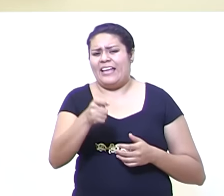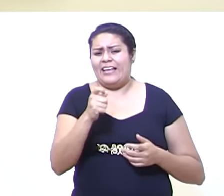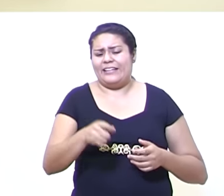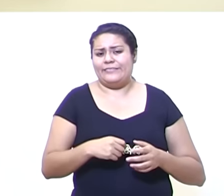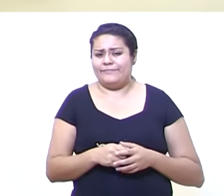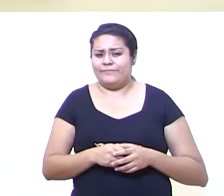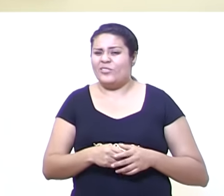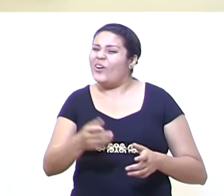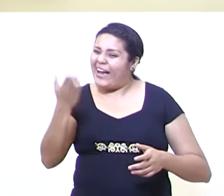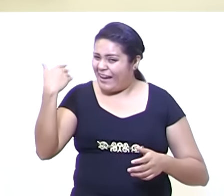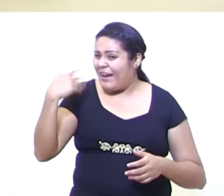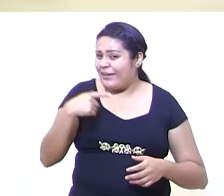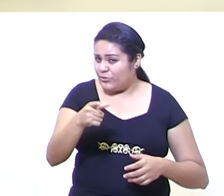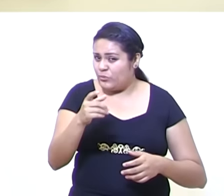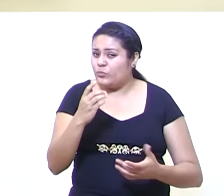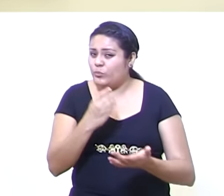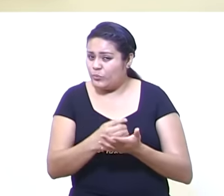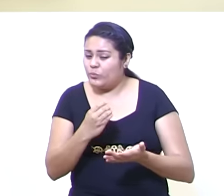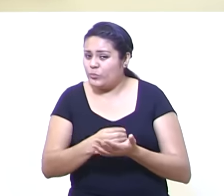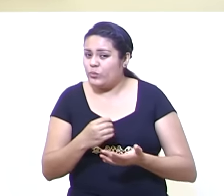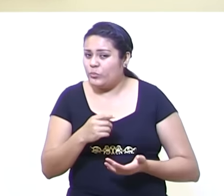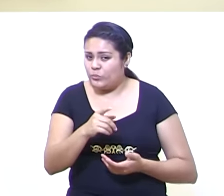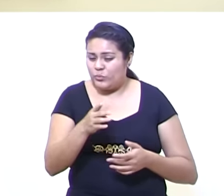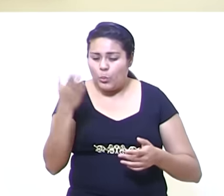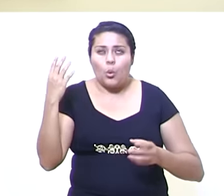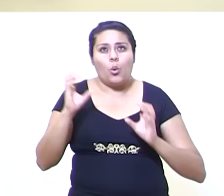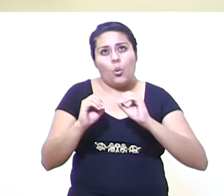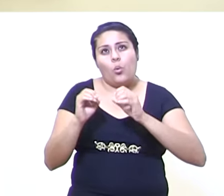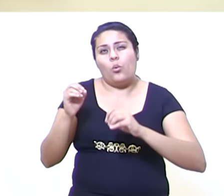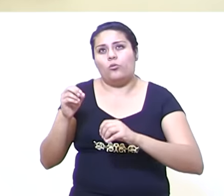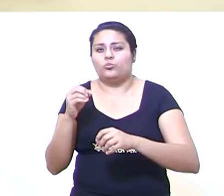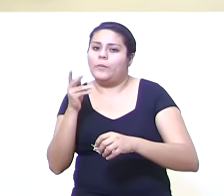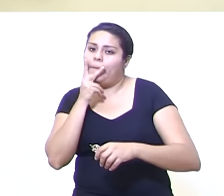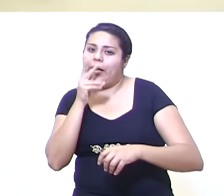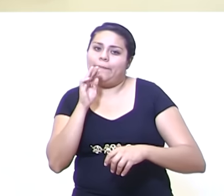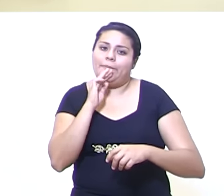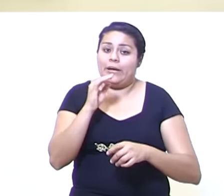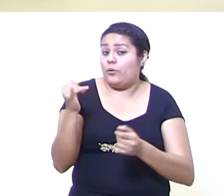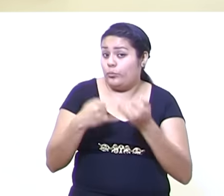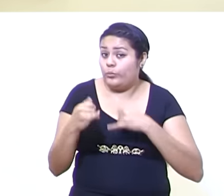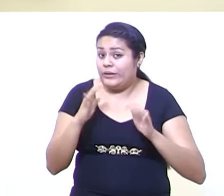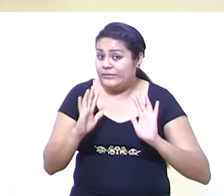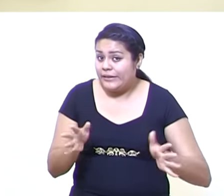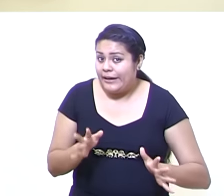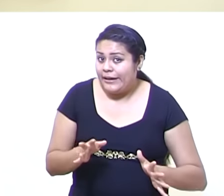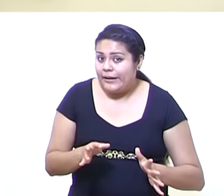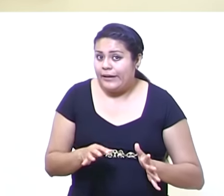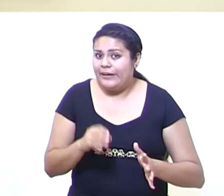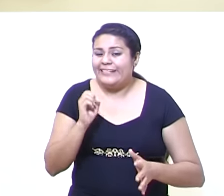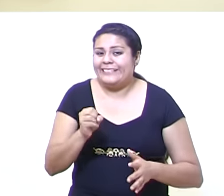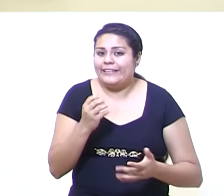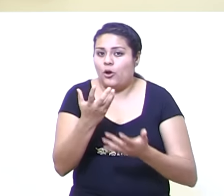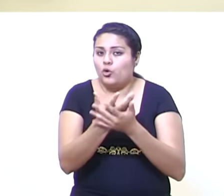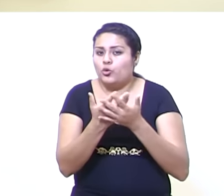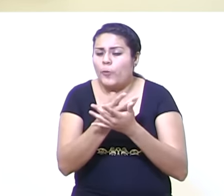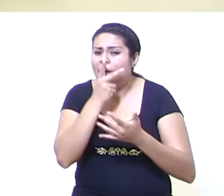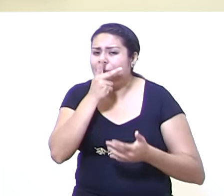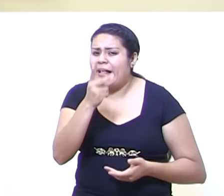¿Lo has jugado? Es una sopa de letras. Hay pistas.